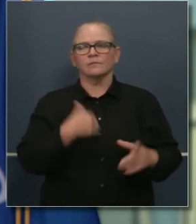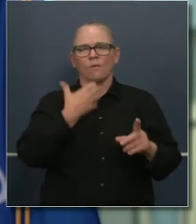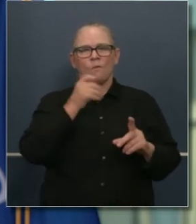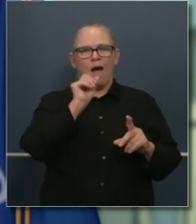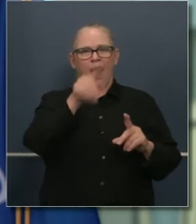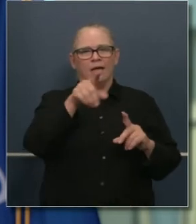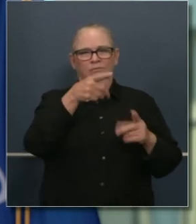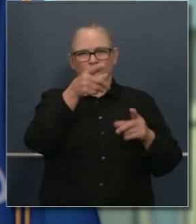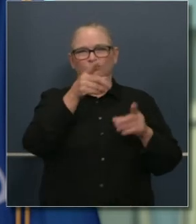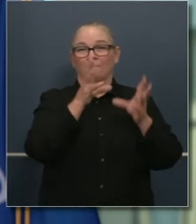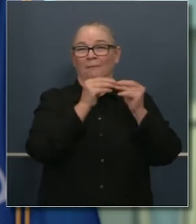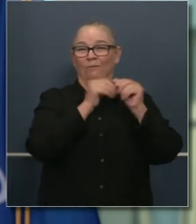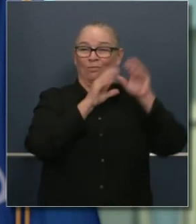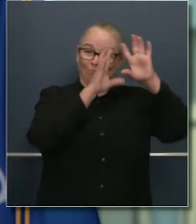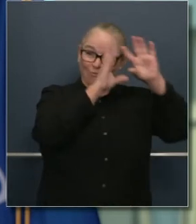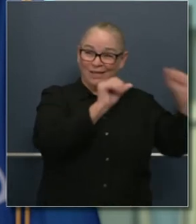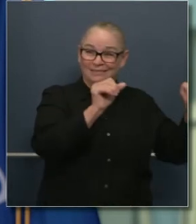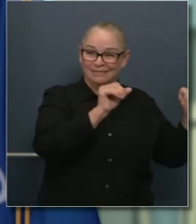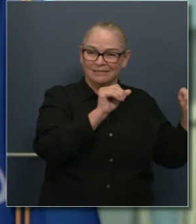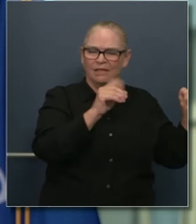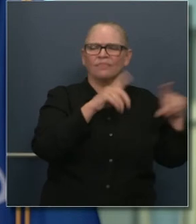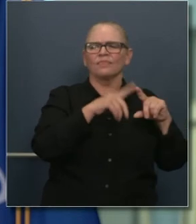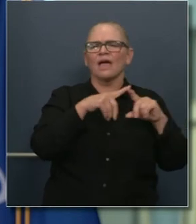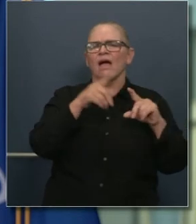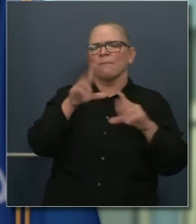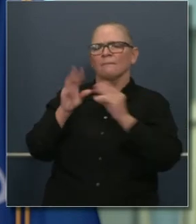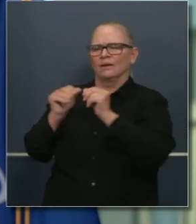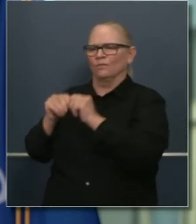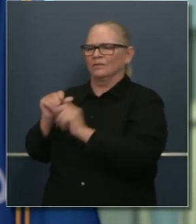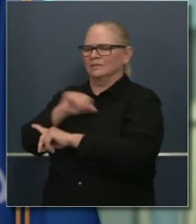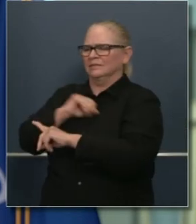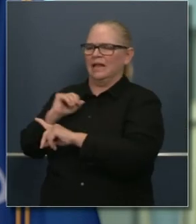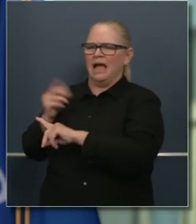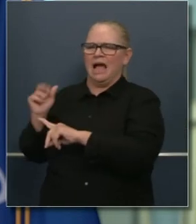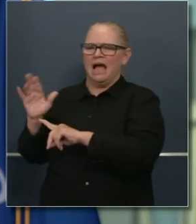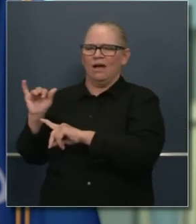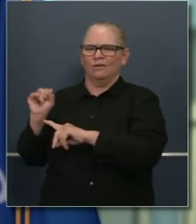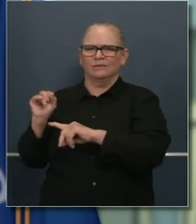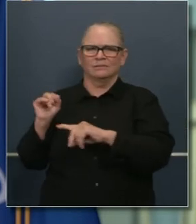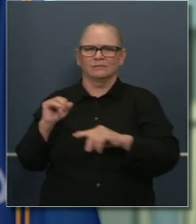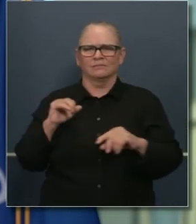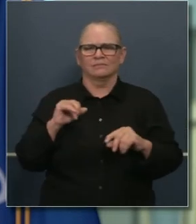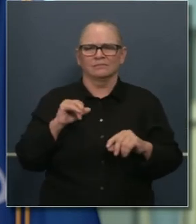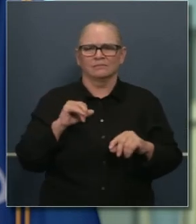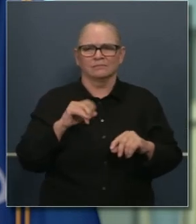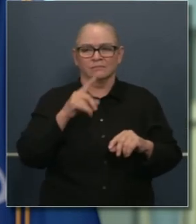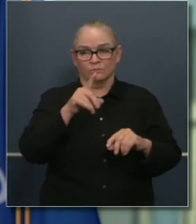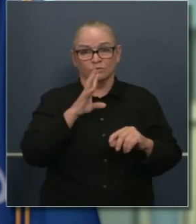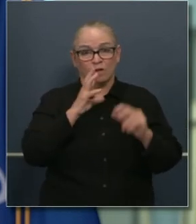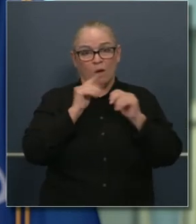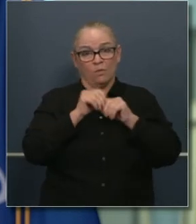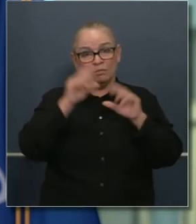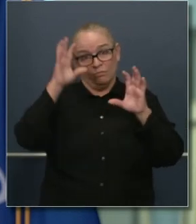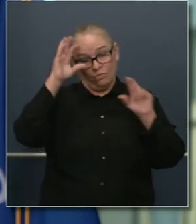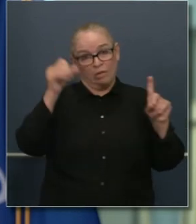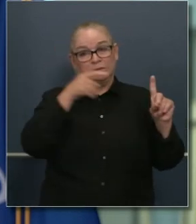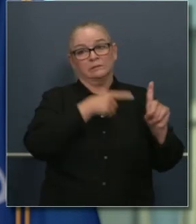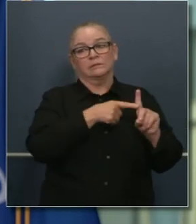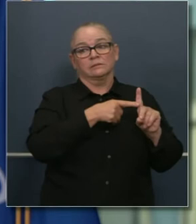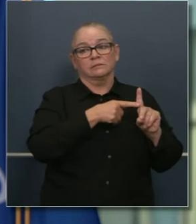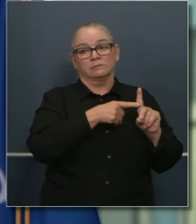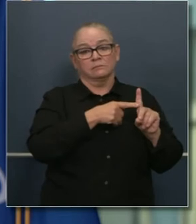diferencia entre su reunión con su con el presidente de trump y con la senadora hersh